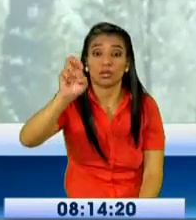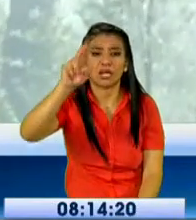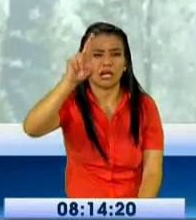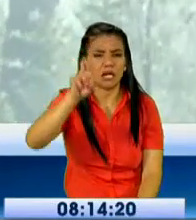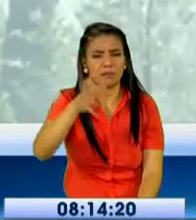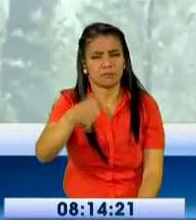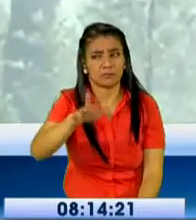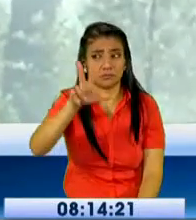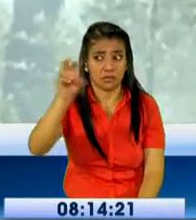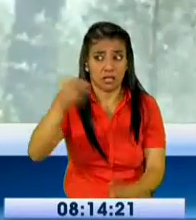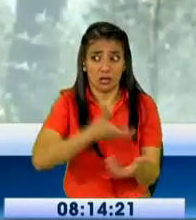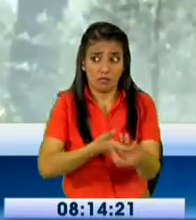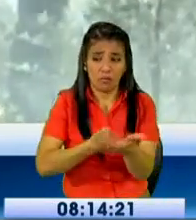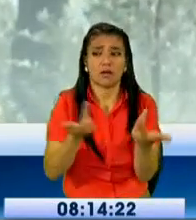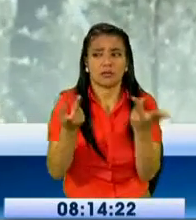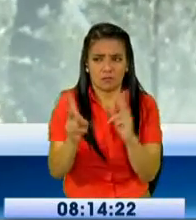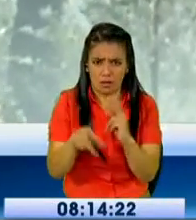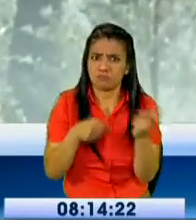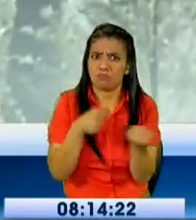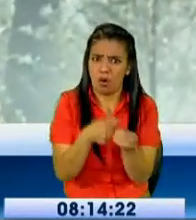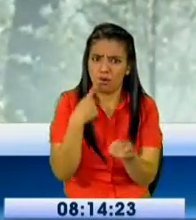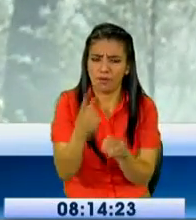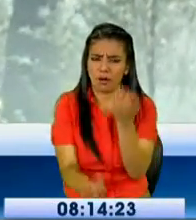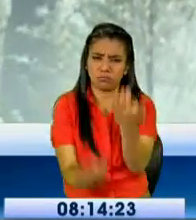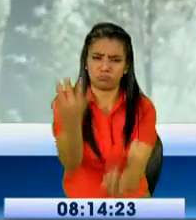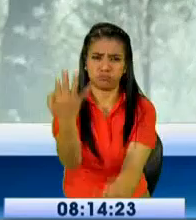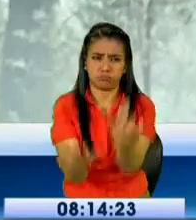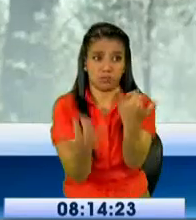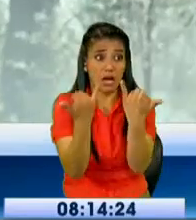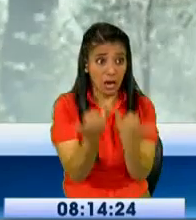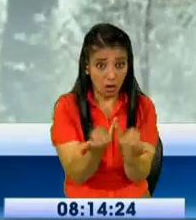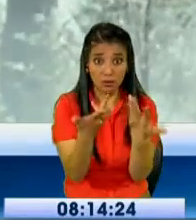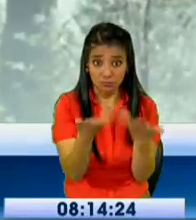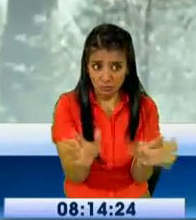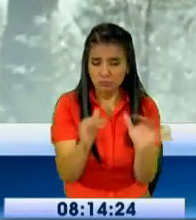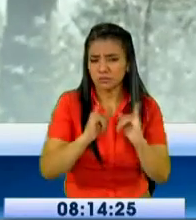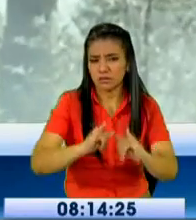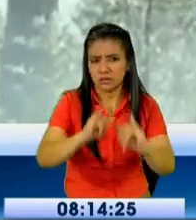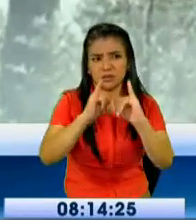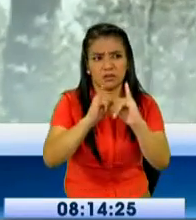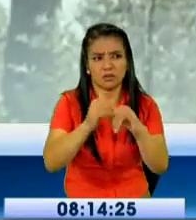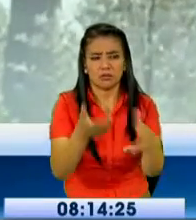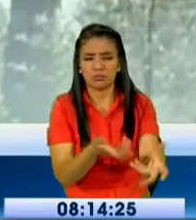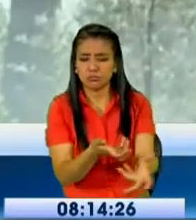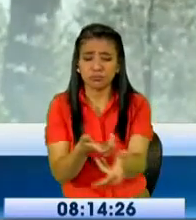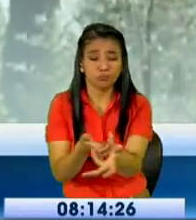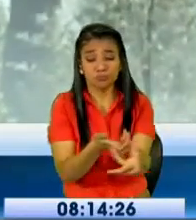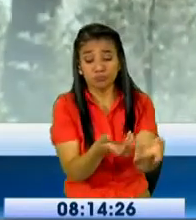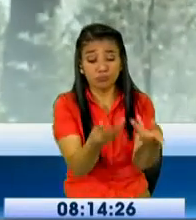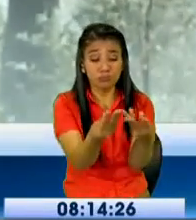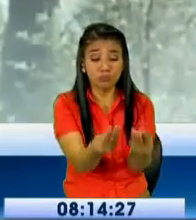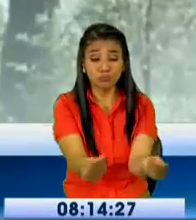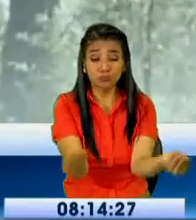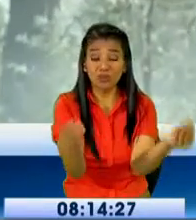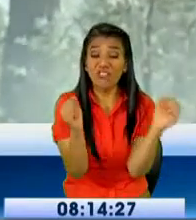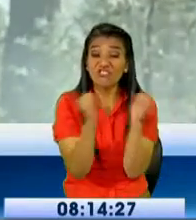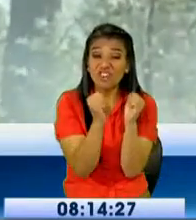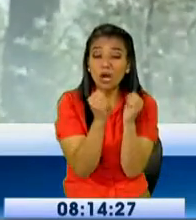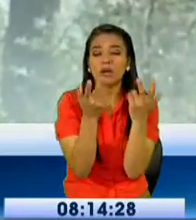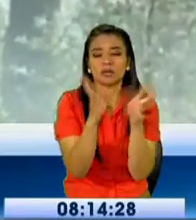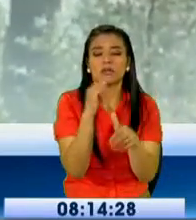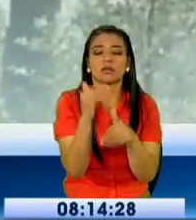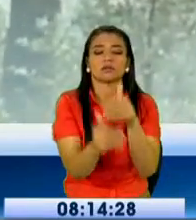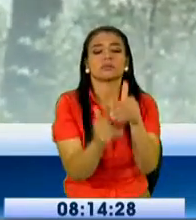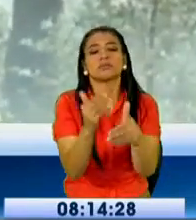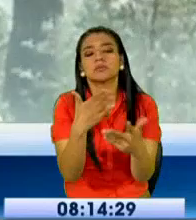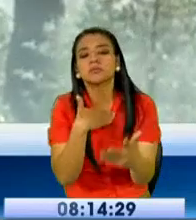de 30 bomberos de igual manera. Aquí todavía estamos a realizar las labores de enfriamiento y más adelante ya se